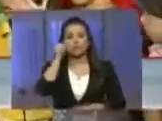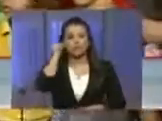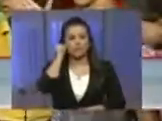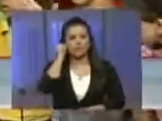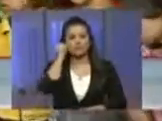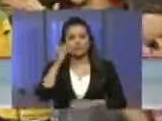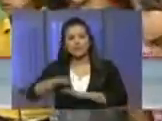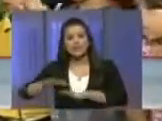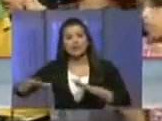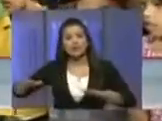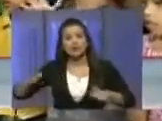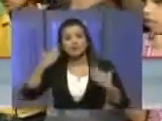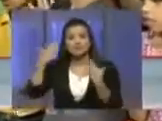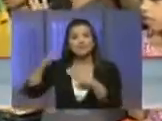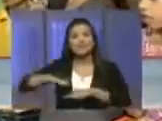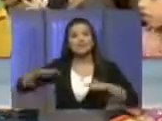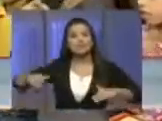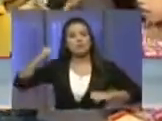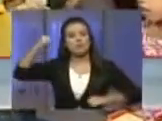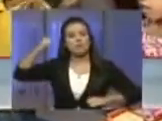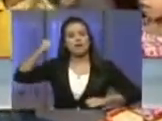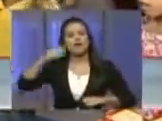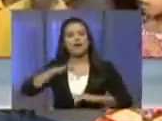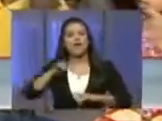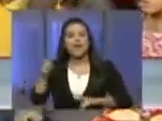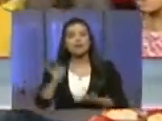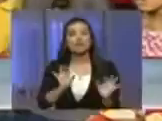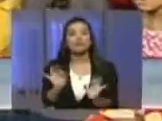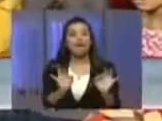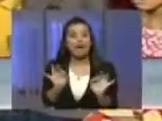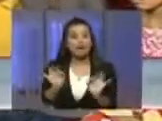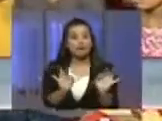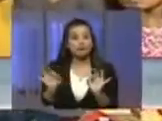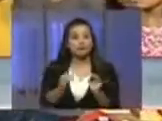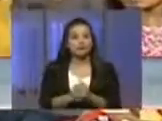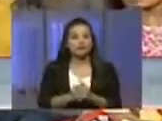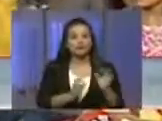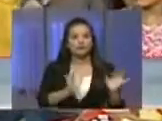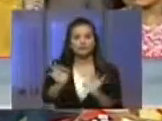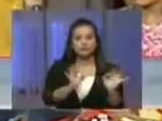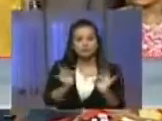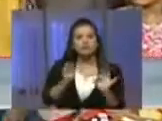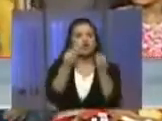niños una niñas que van a dramatizar laada